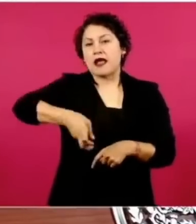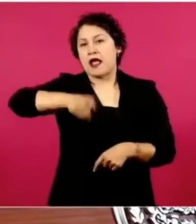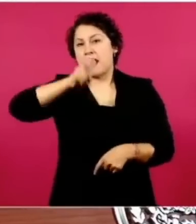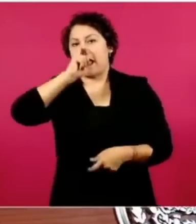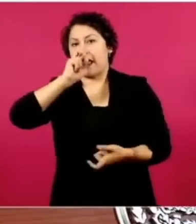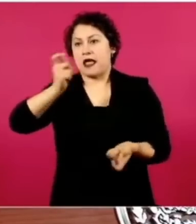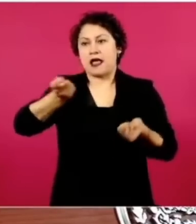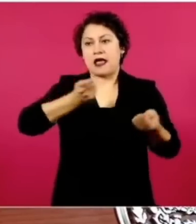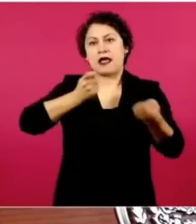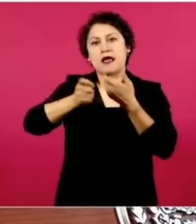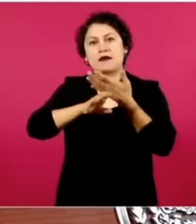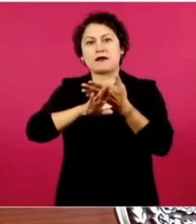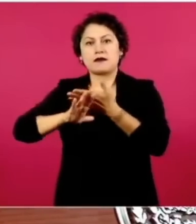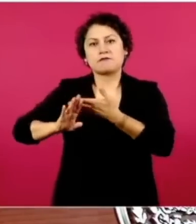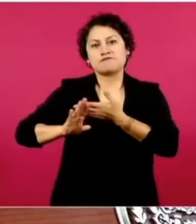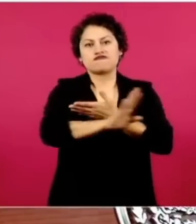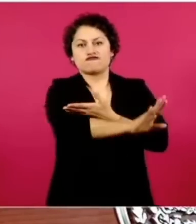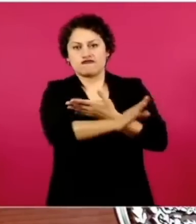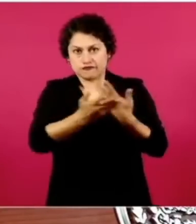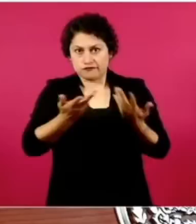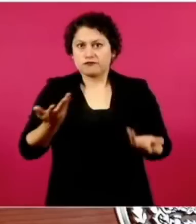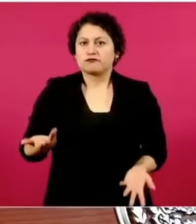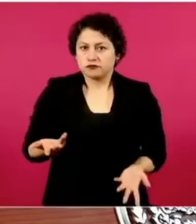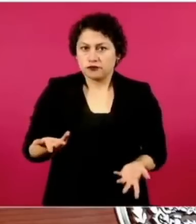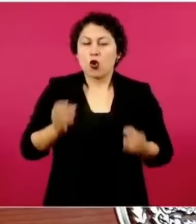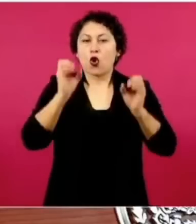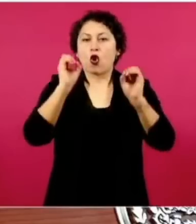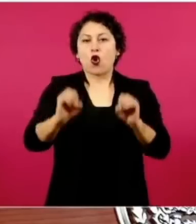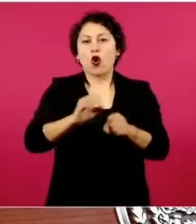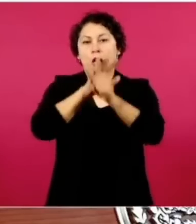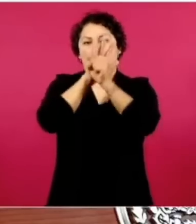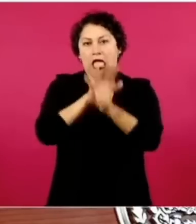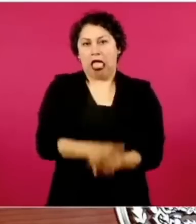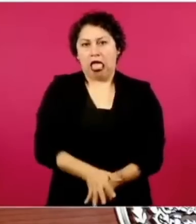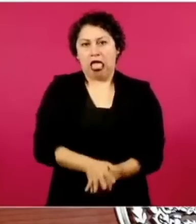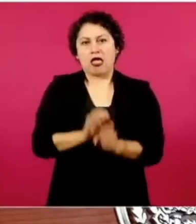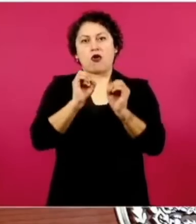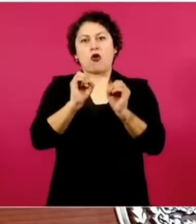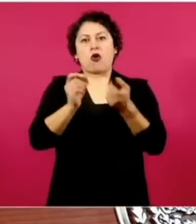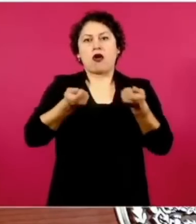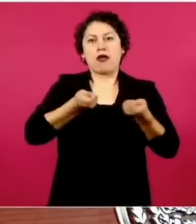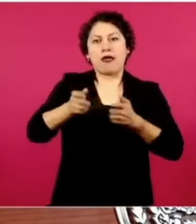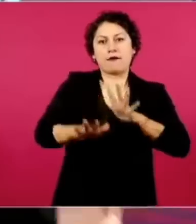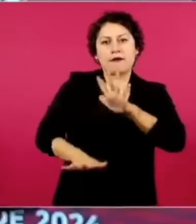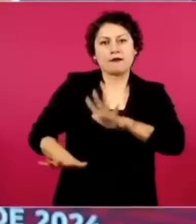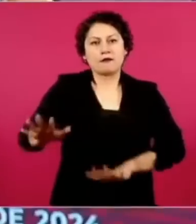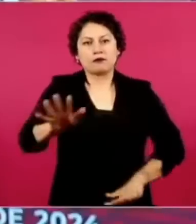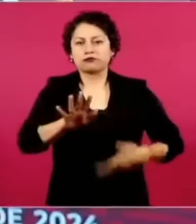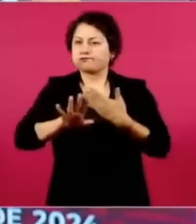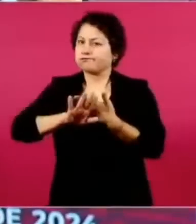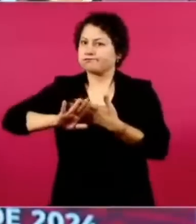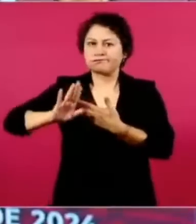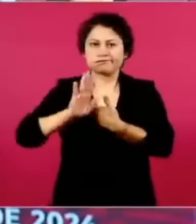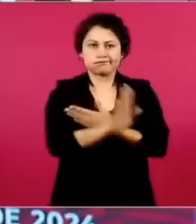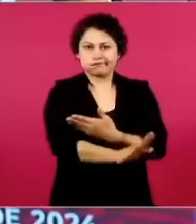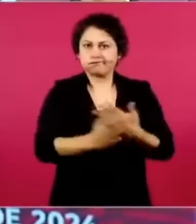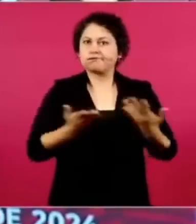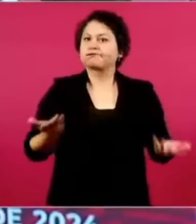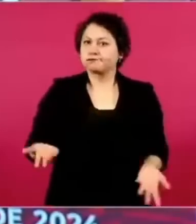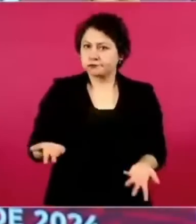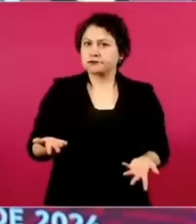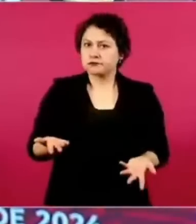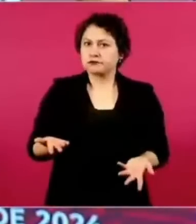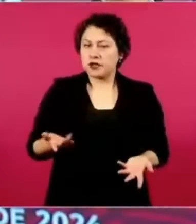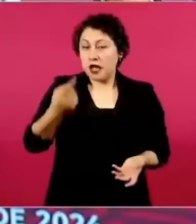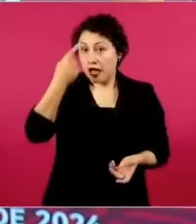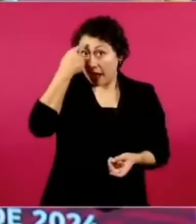de enfrentar la censura, la manipulación, y que la verdad